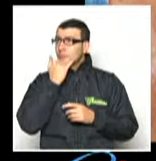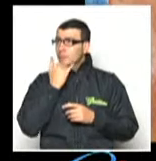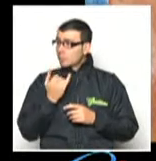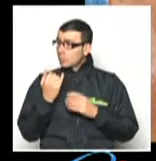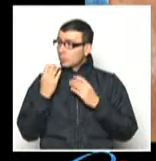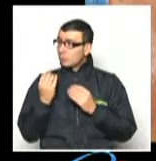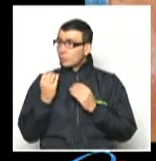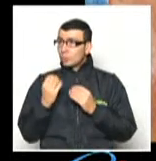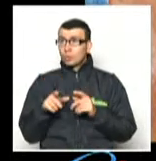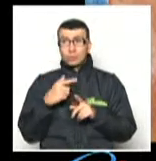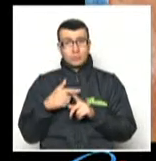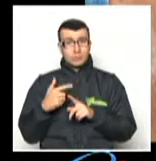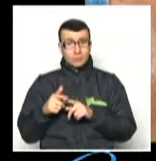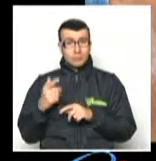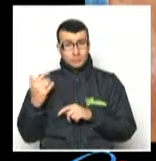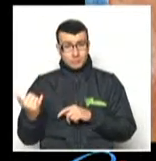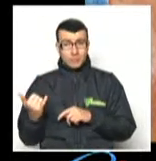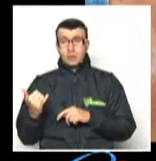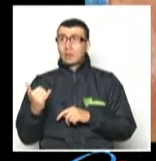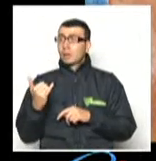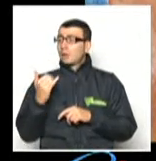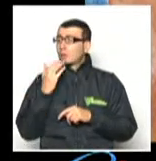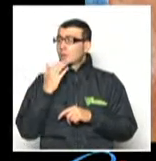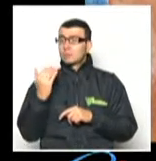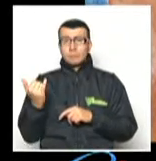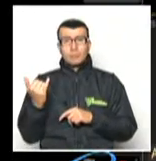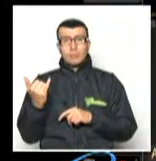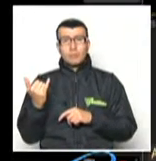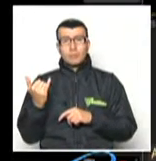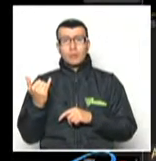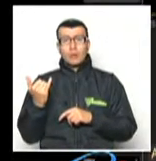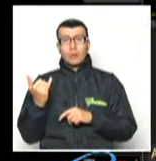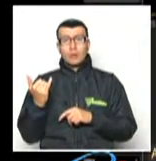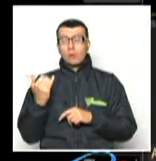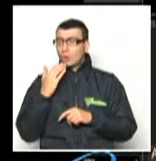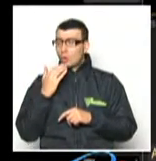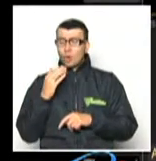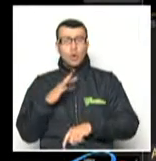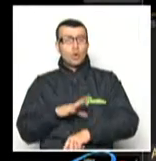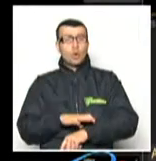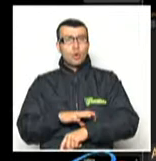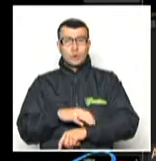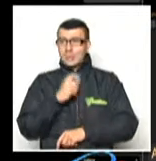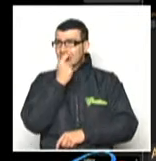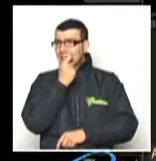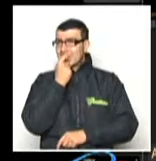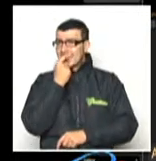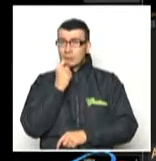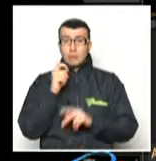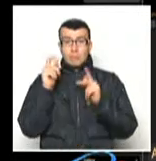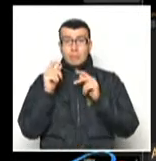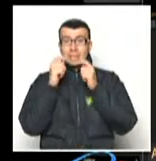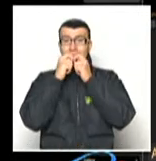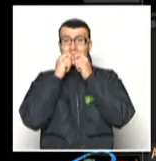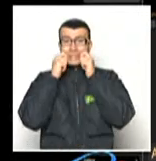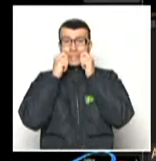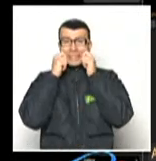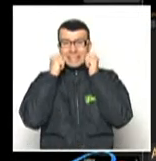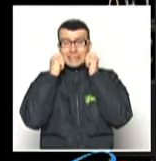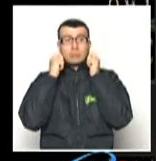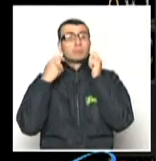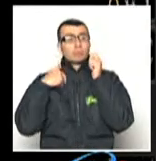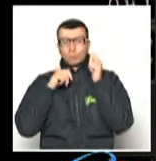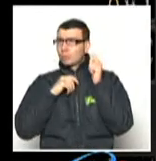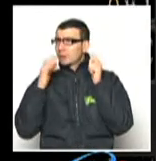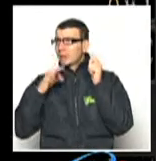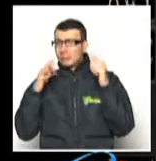casos hay odontólogos generales, ortodoncistas, que siempre vamos a la mano del ortodoncista,